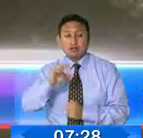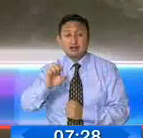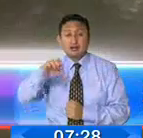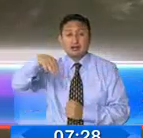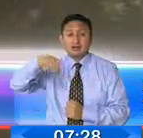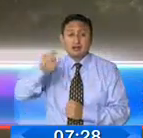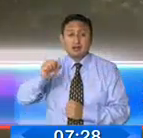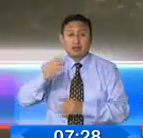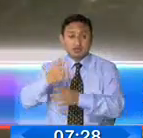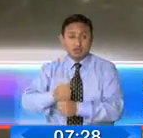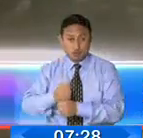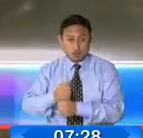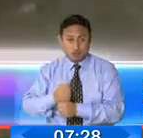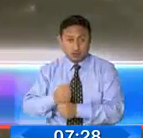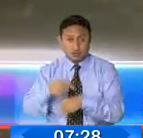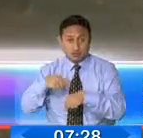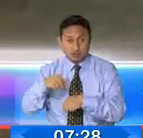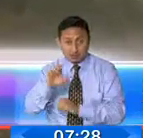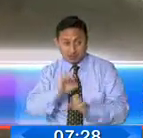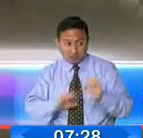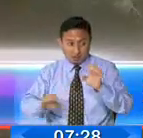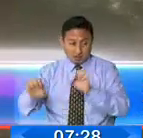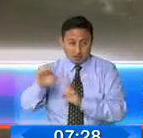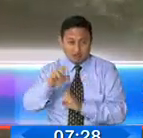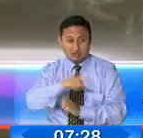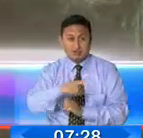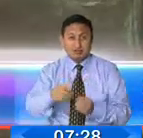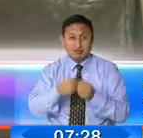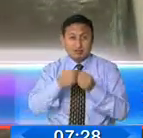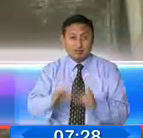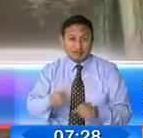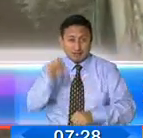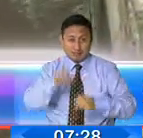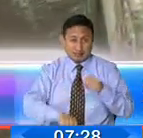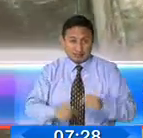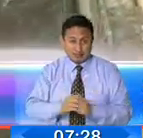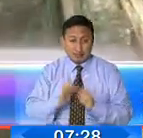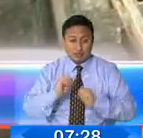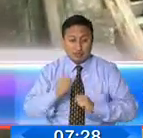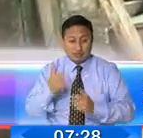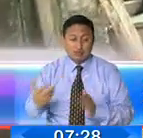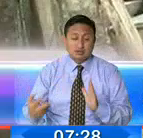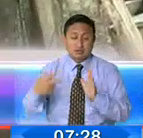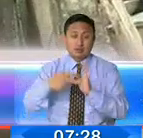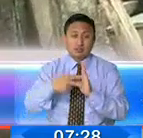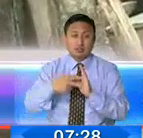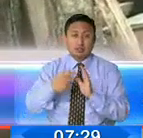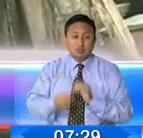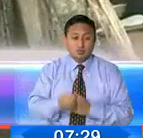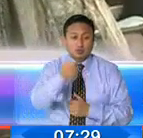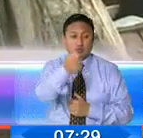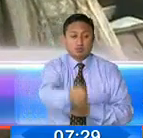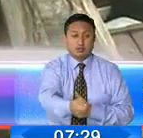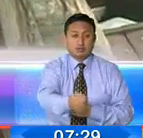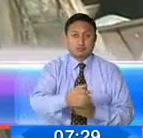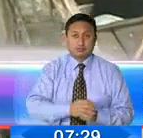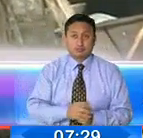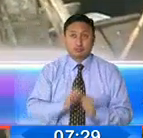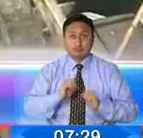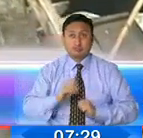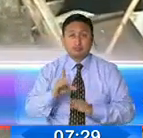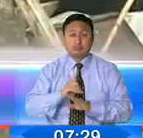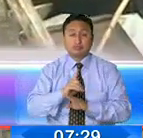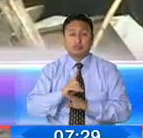evaluar los bienes, los enseres que han sido dañados a fin de activar el fondo humanitario. Igualmente con la Dirección de